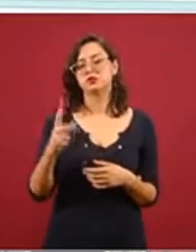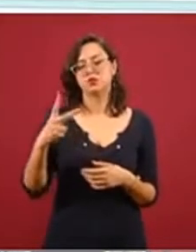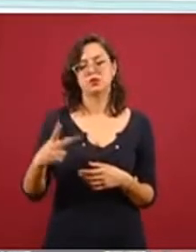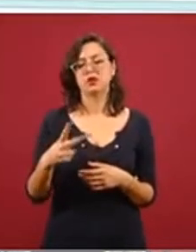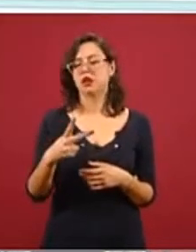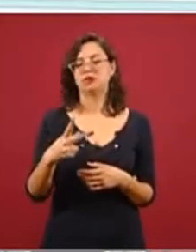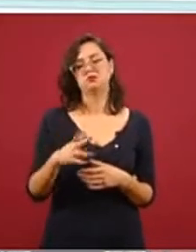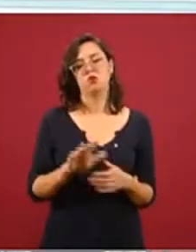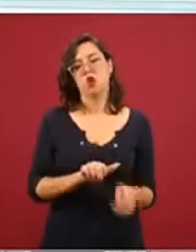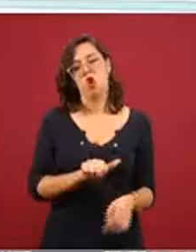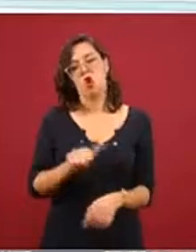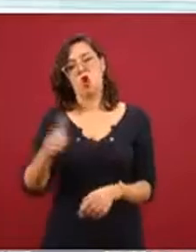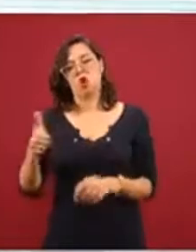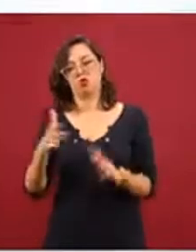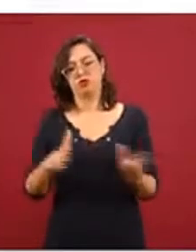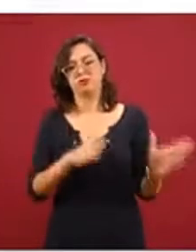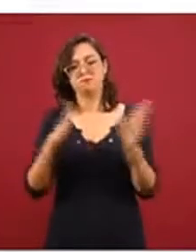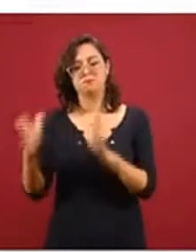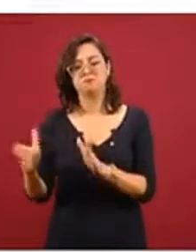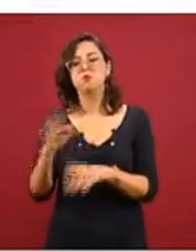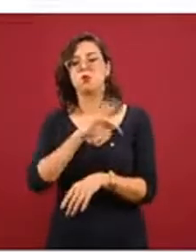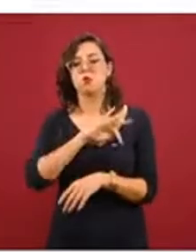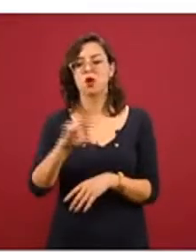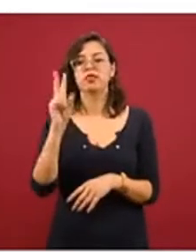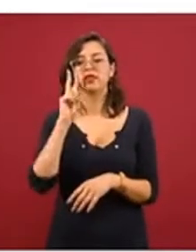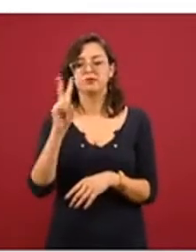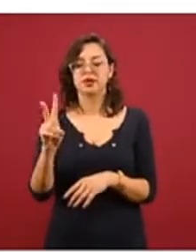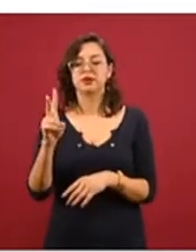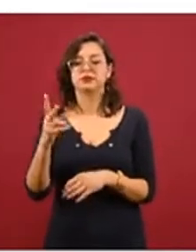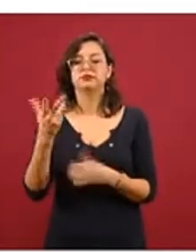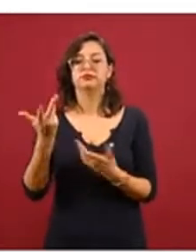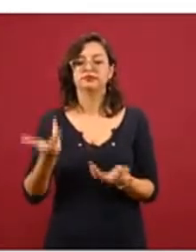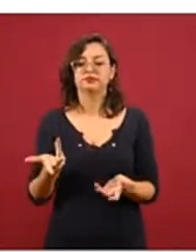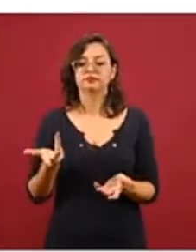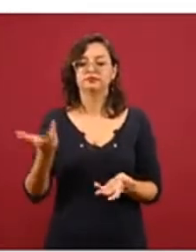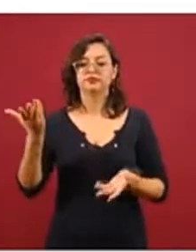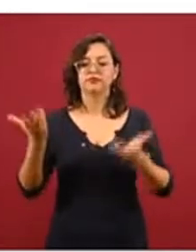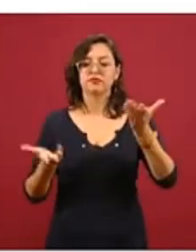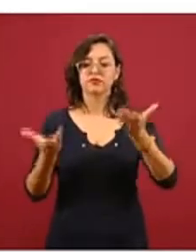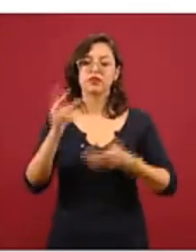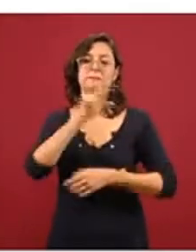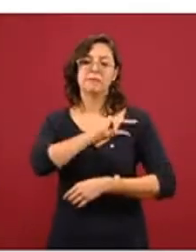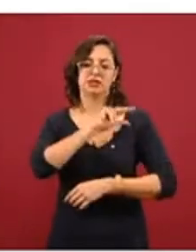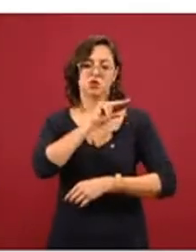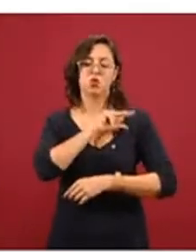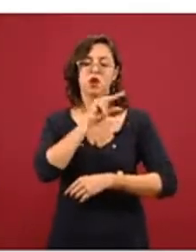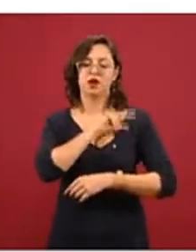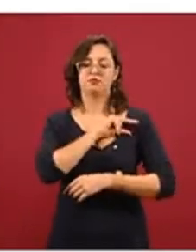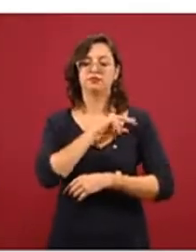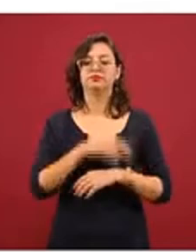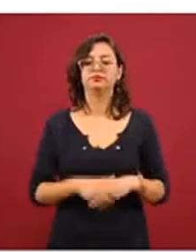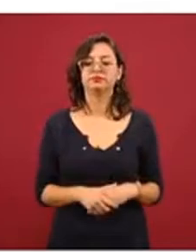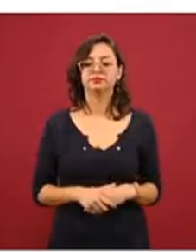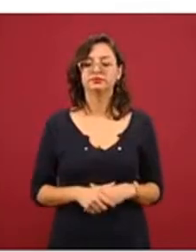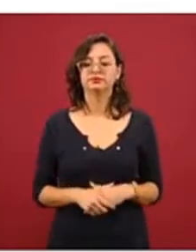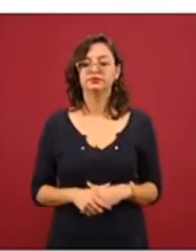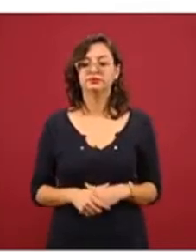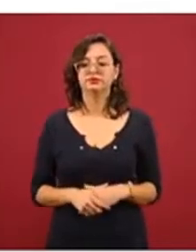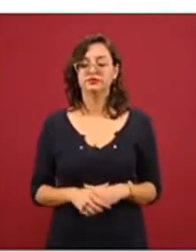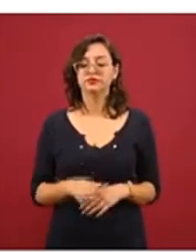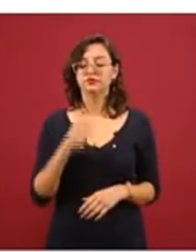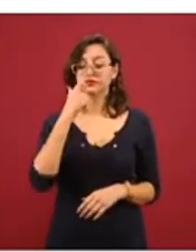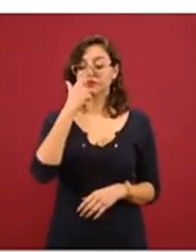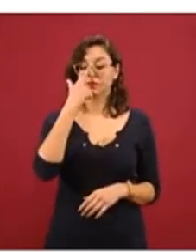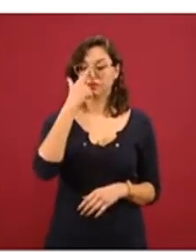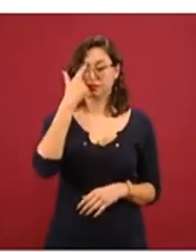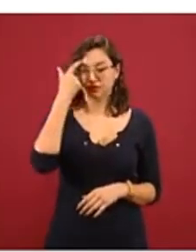Pública, y lógicamente destaca con una mayor cantidad aquellas que se realizan en el medio privado. Al día del